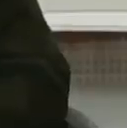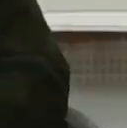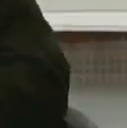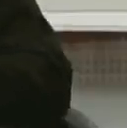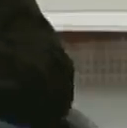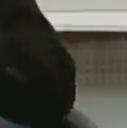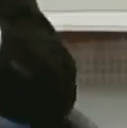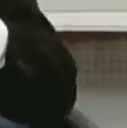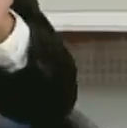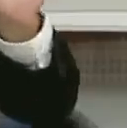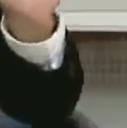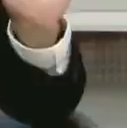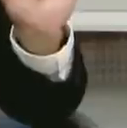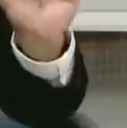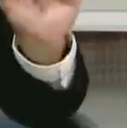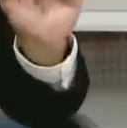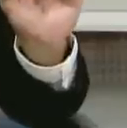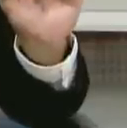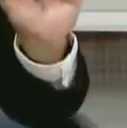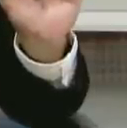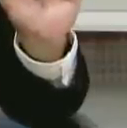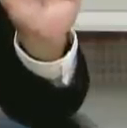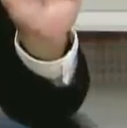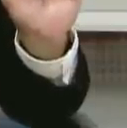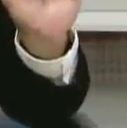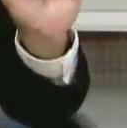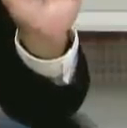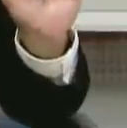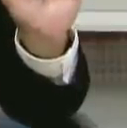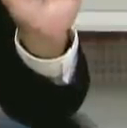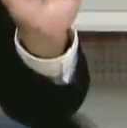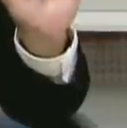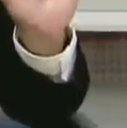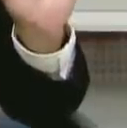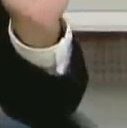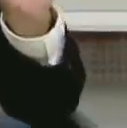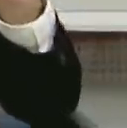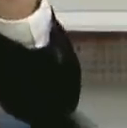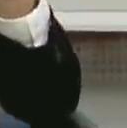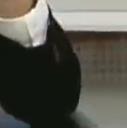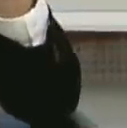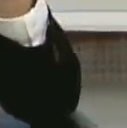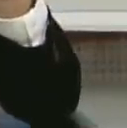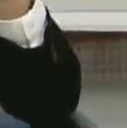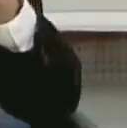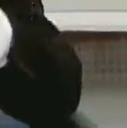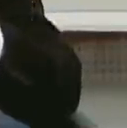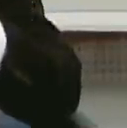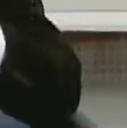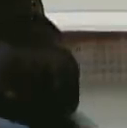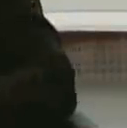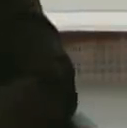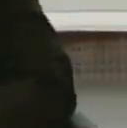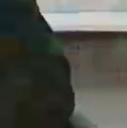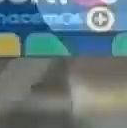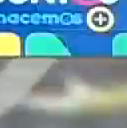Interrumpimos esta intervención de Inna Fino Genova, ya que tenemos información de último